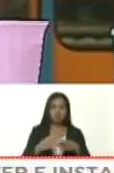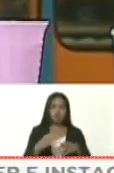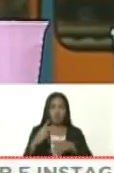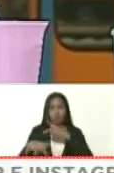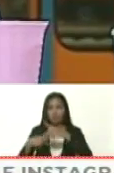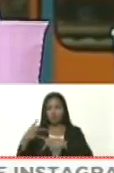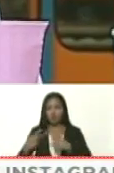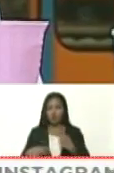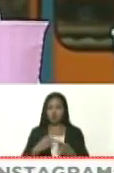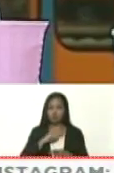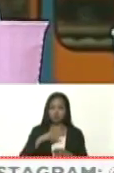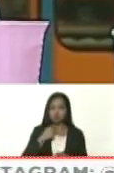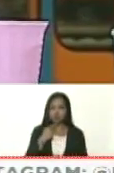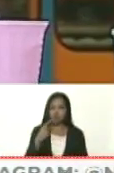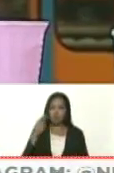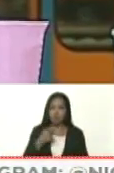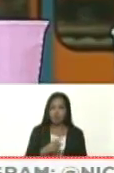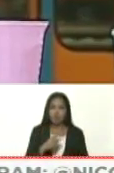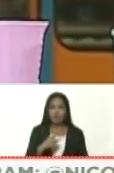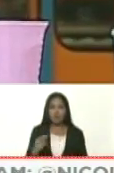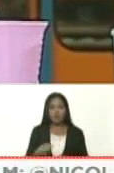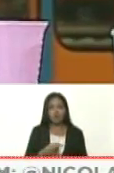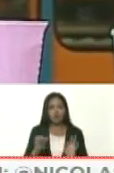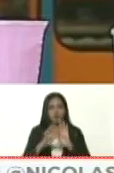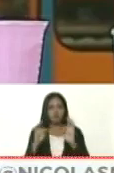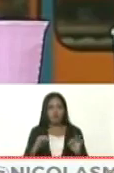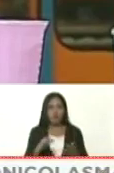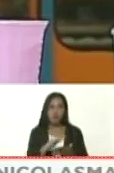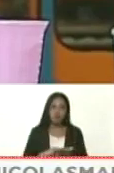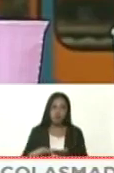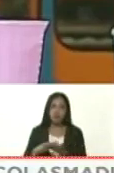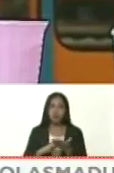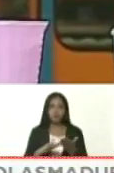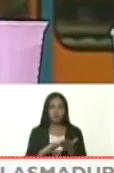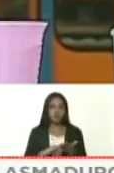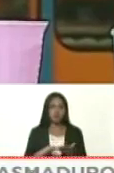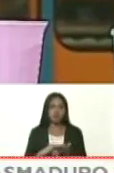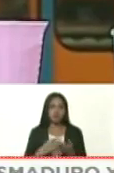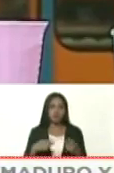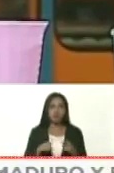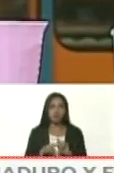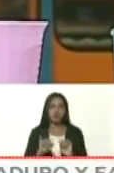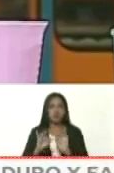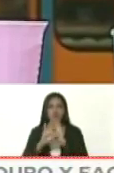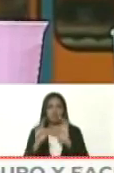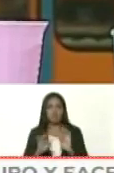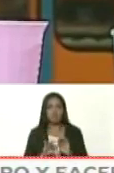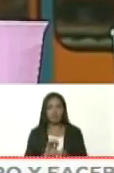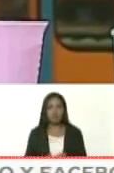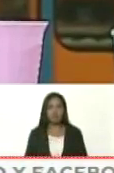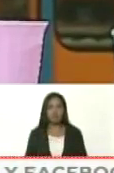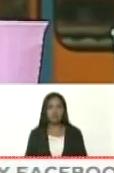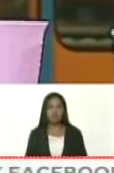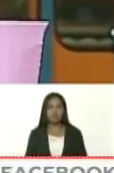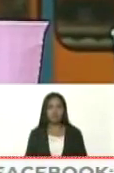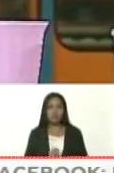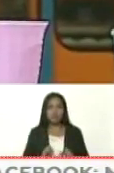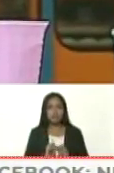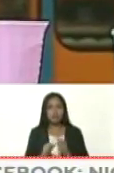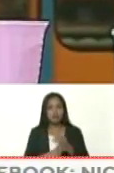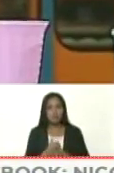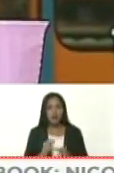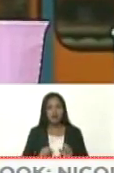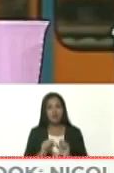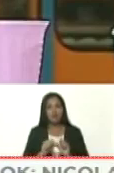que nos obliga a nosotros a ir buscando el mejoramiento genético de razas criollas que tenemos y seguir avanzando en